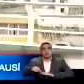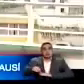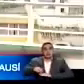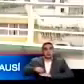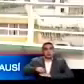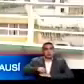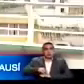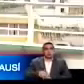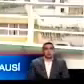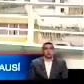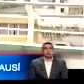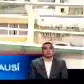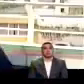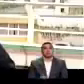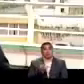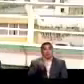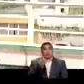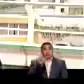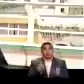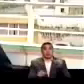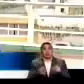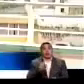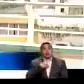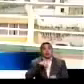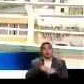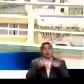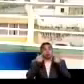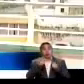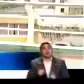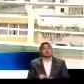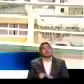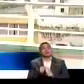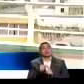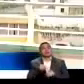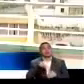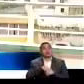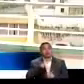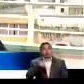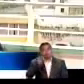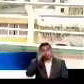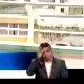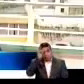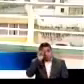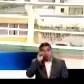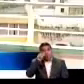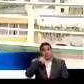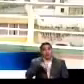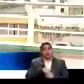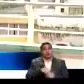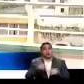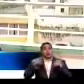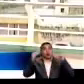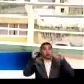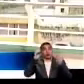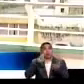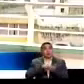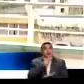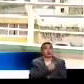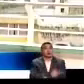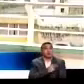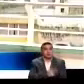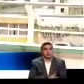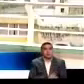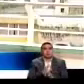patio. Las 3 personas que se encuentran en cuidados intensivos aquí en un hospital del cantón Riobamba, provincia de